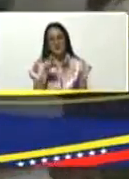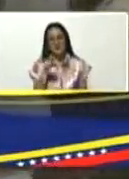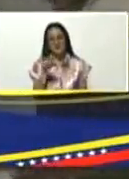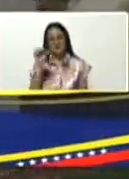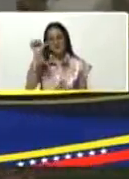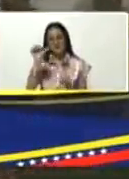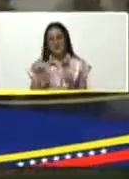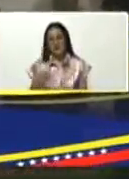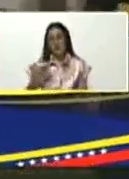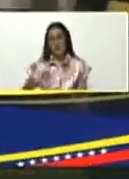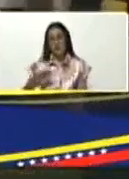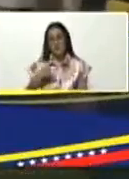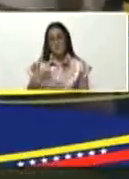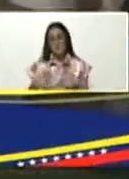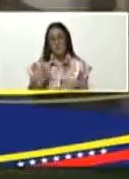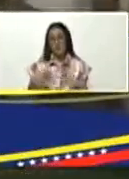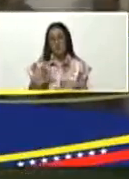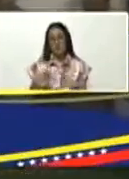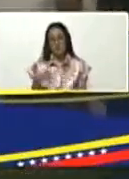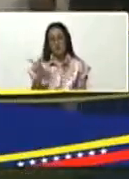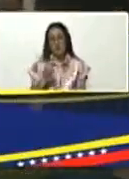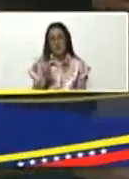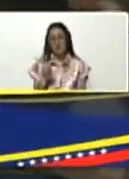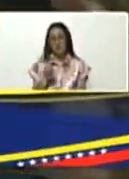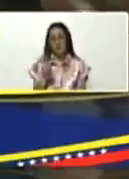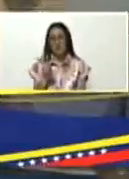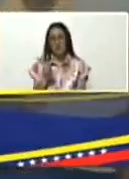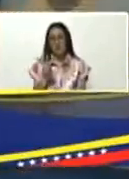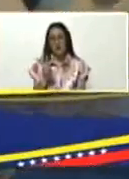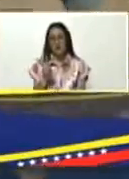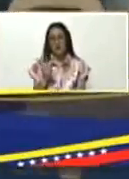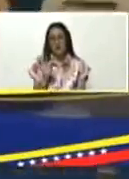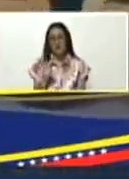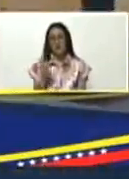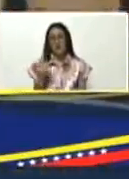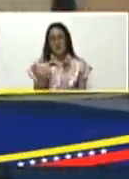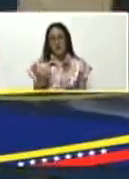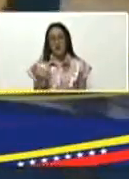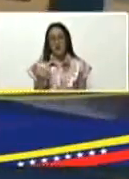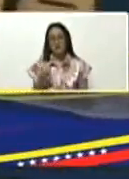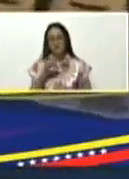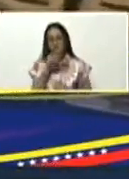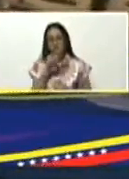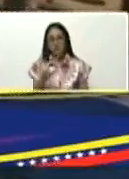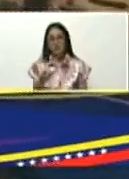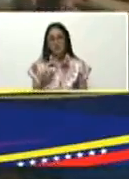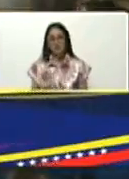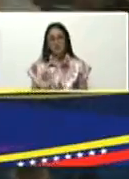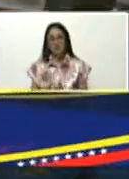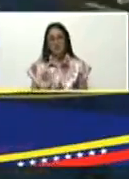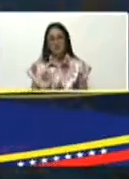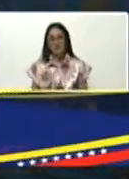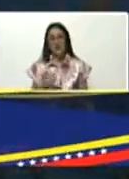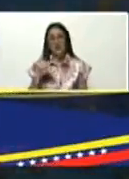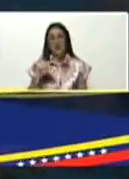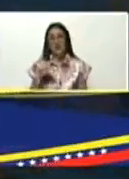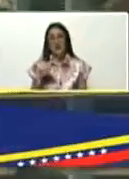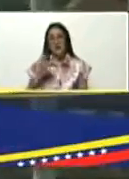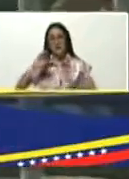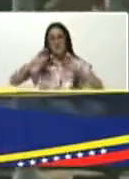determinante en este proceso que vive Venezuela, al punto que, por ejemplo, le comento que tuvimos una cosecha de